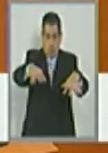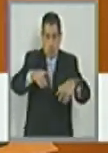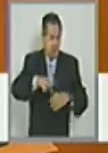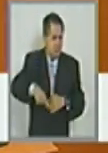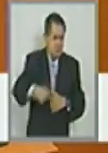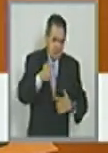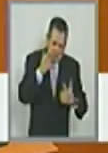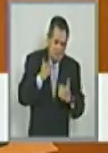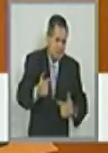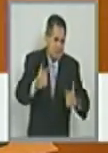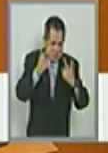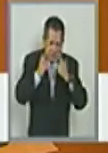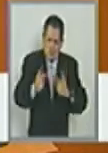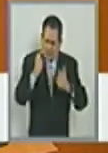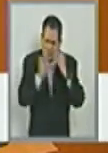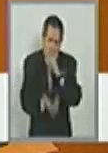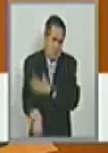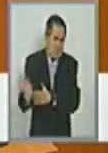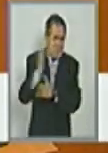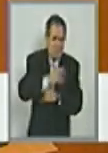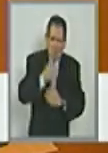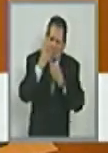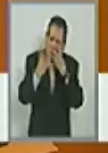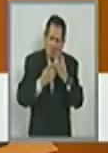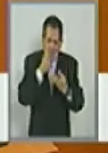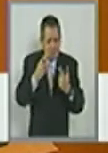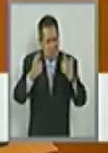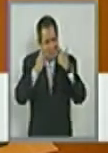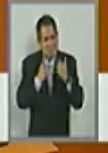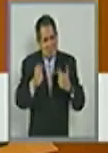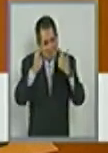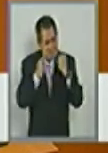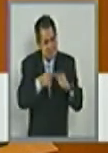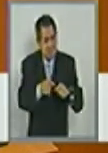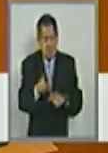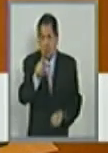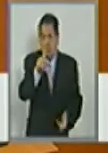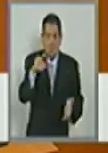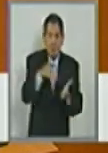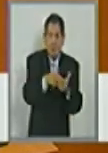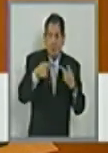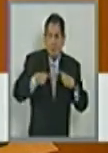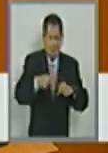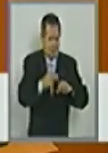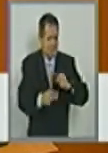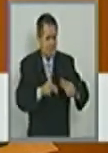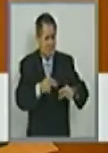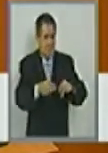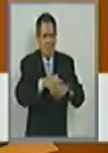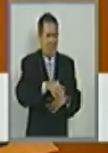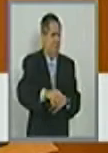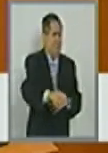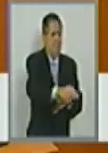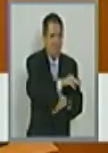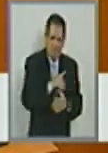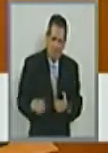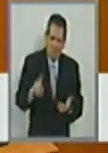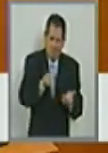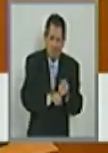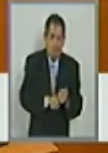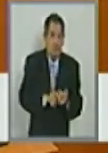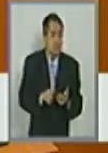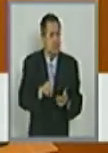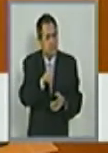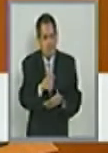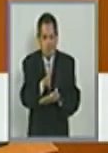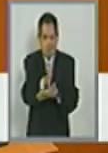llantos resuenan todo el día. Hay más de 1,000 personas dentro de la instalación que se